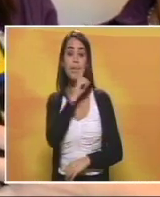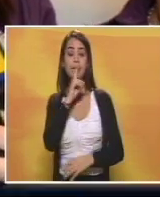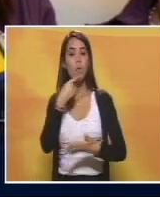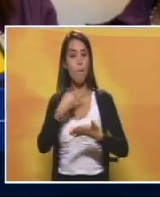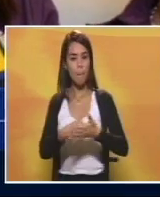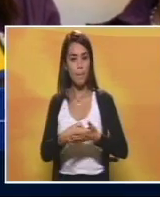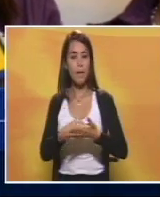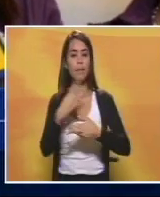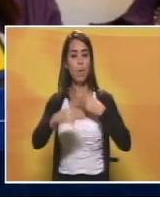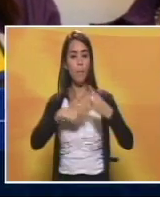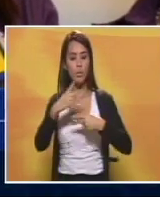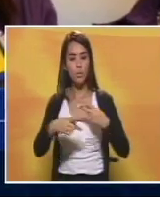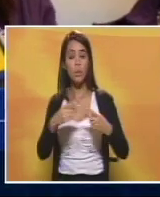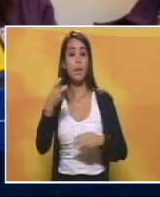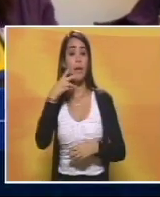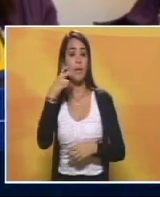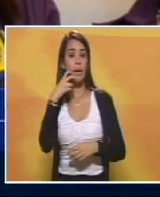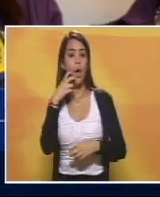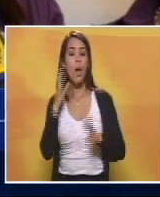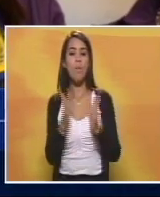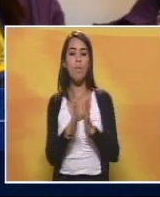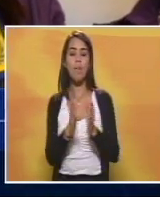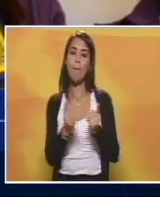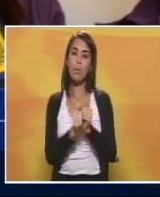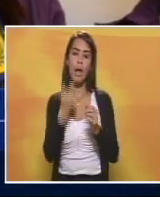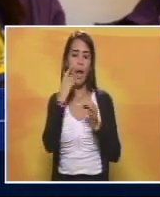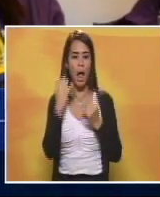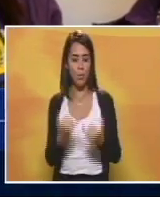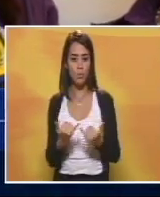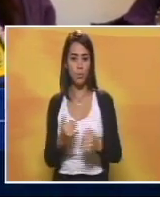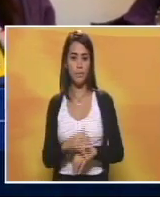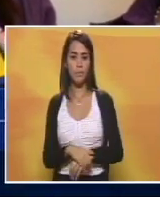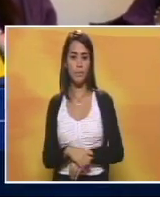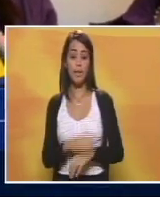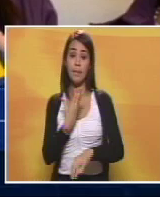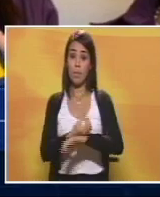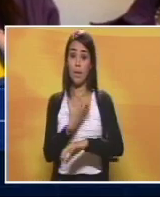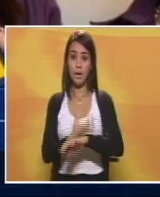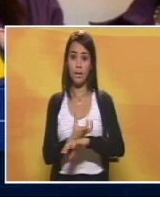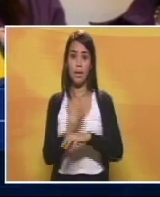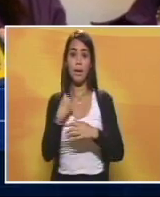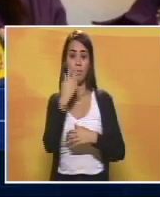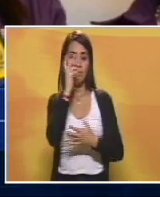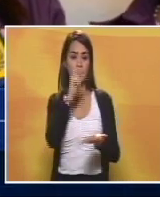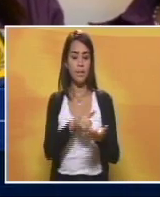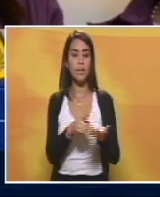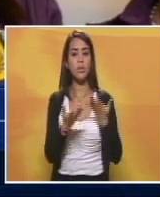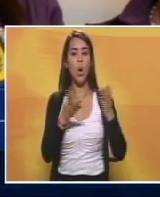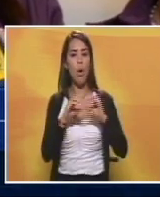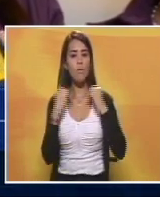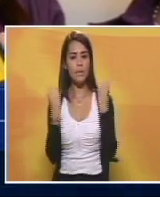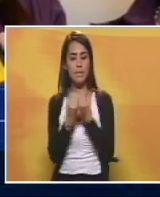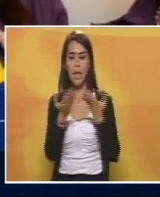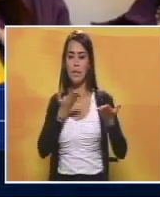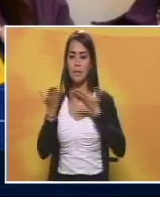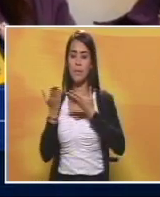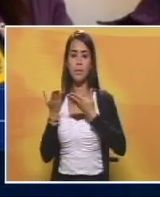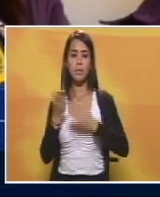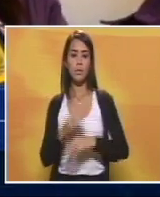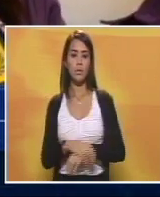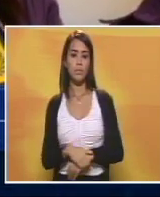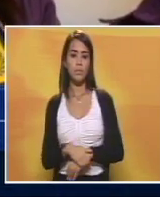productores de cacao de caripito estado monagas estamos hoy visitando las oficinas de servicio autónomo de propiedad intelectual sapi